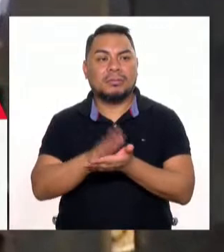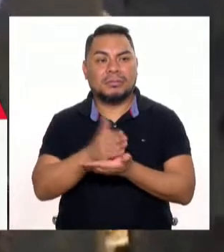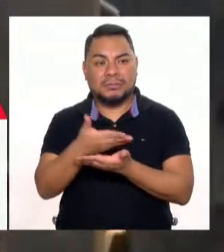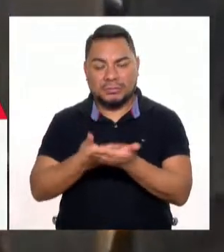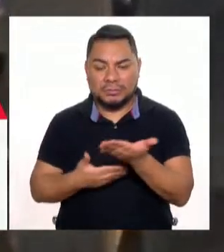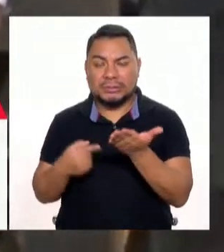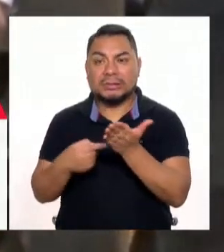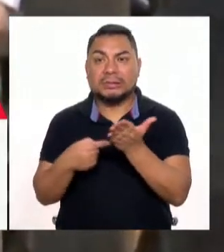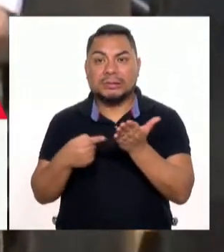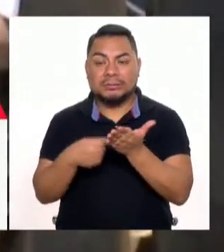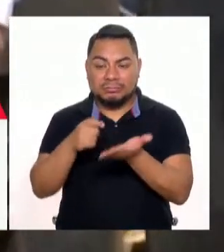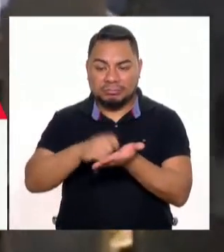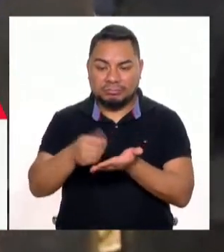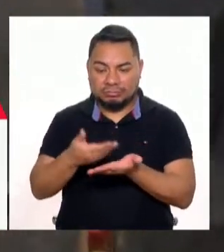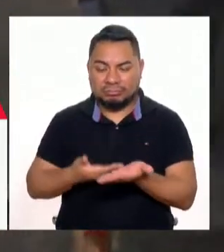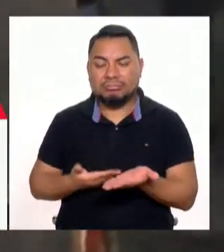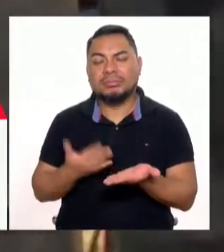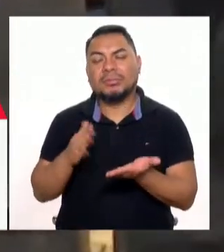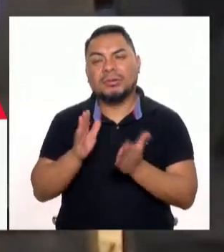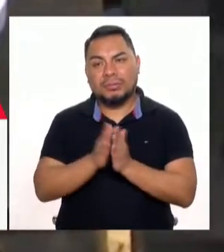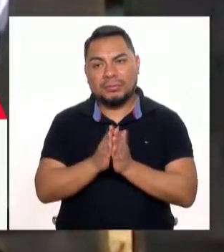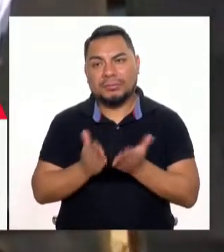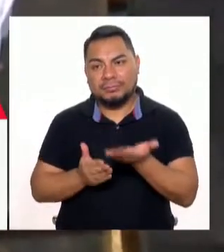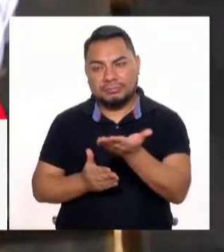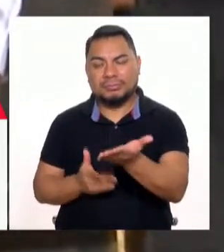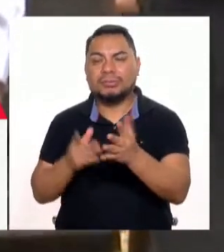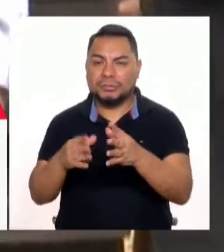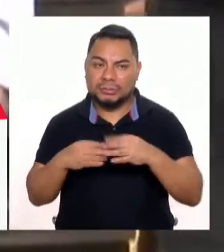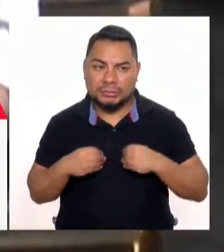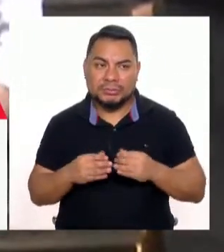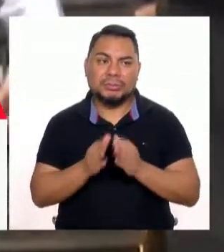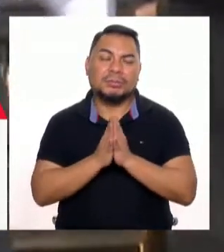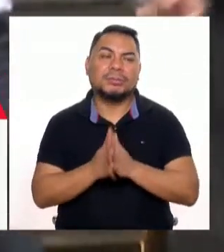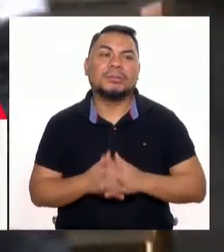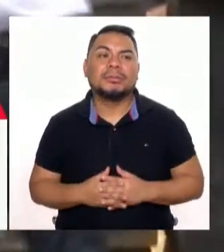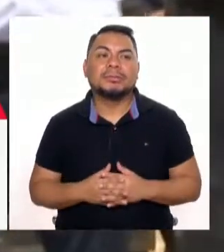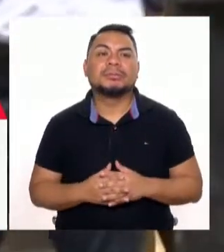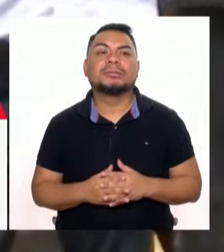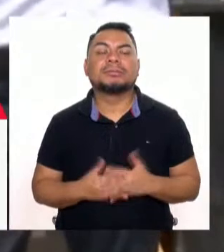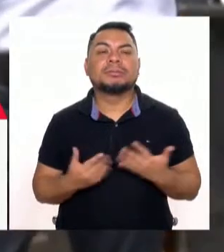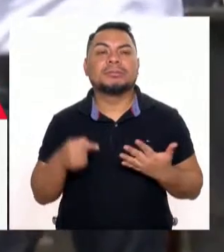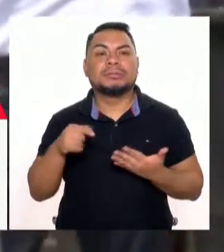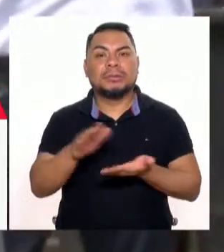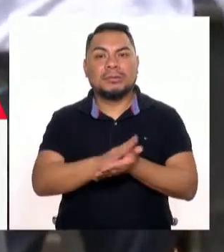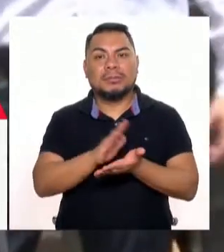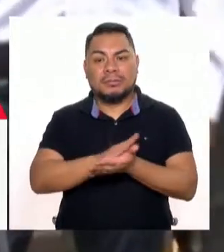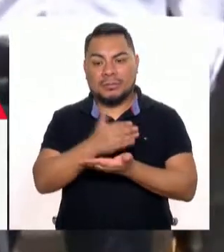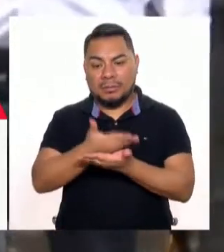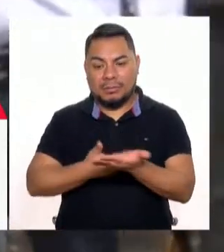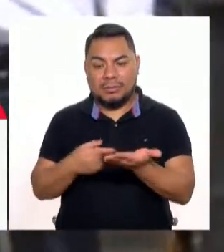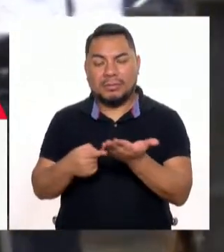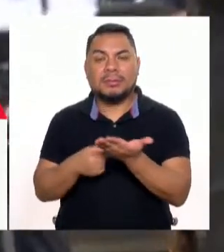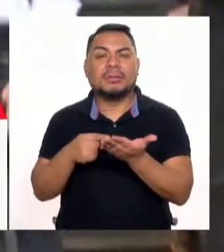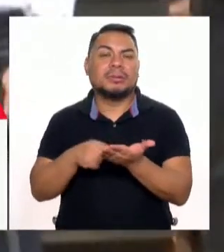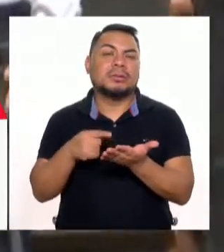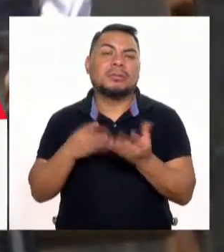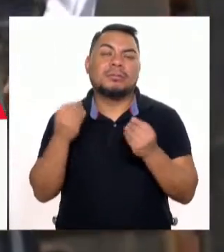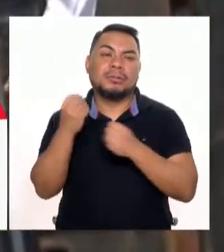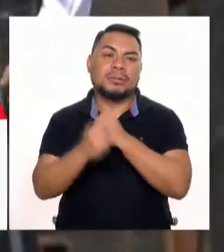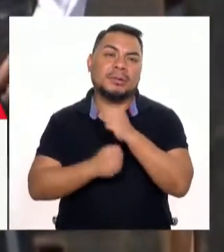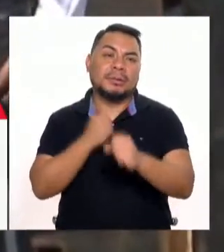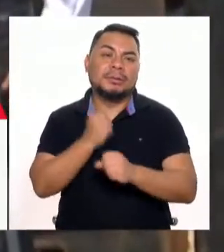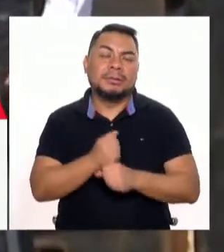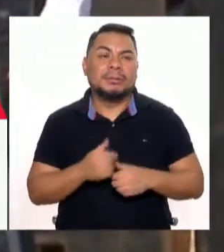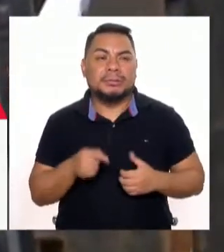y quisiera que nos reciba por favor son expediente que quizás hace muchísimos años